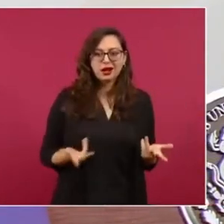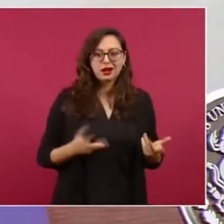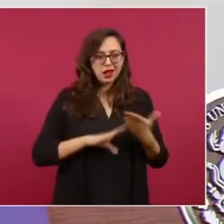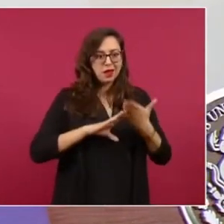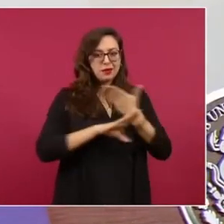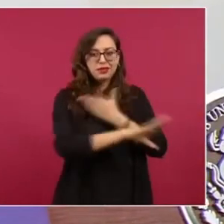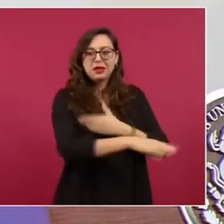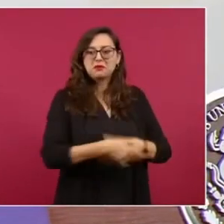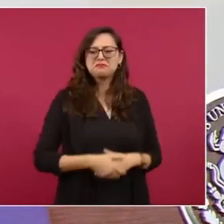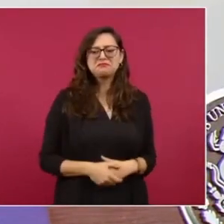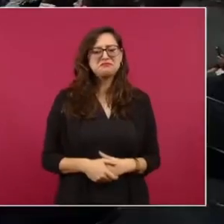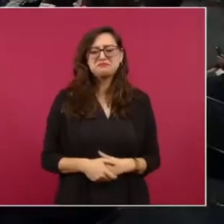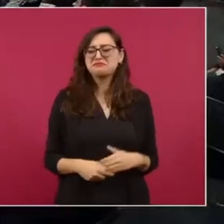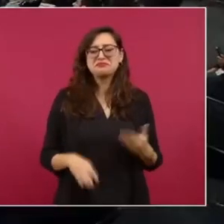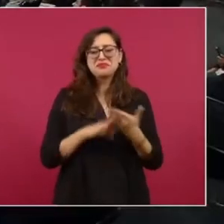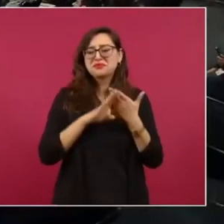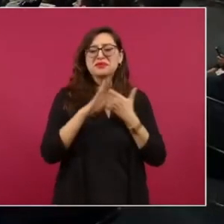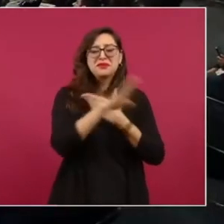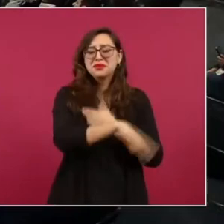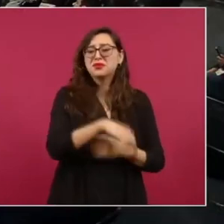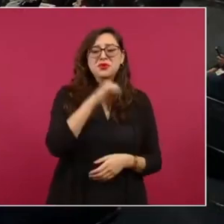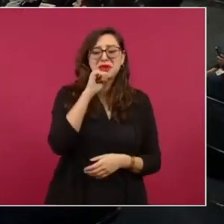no.